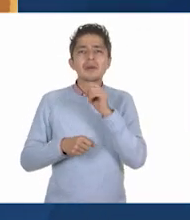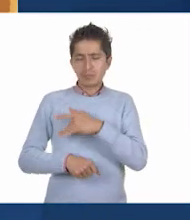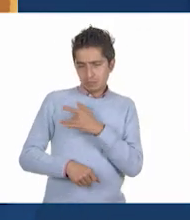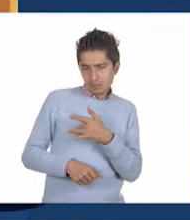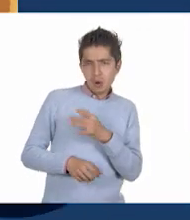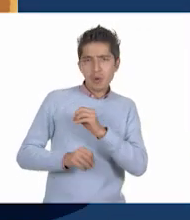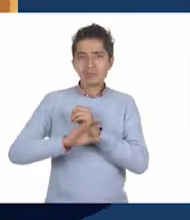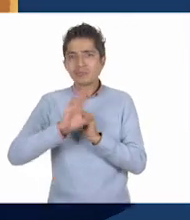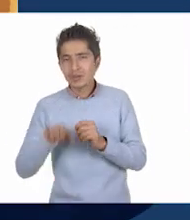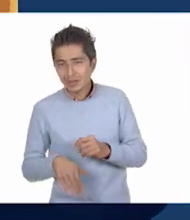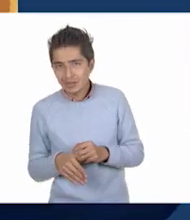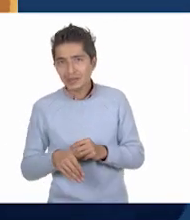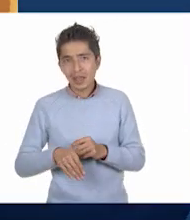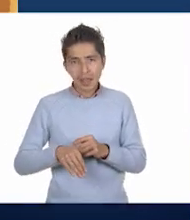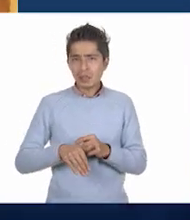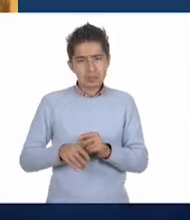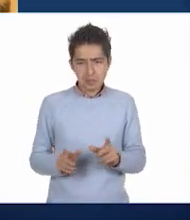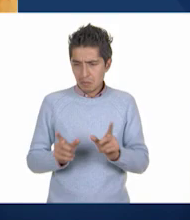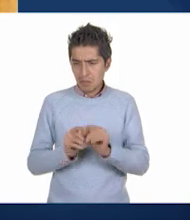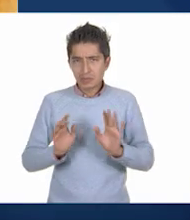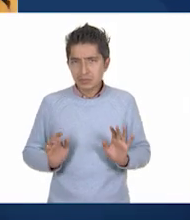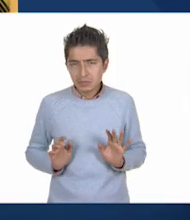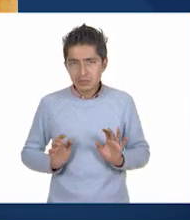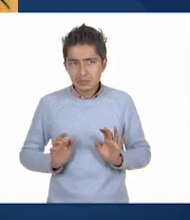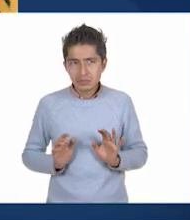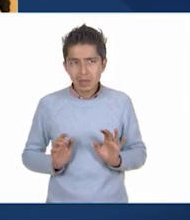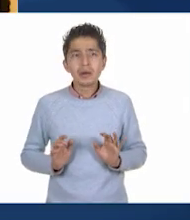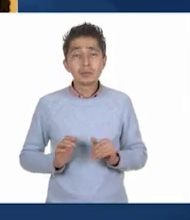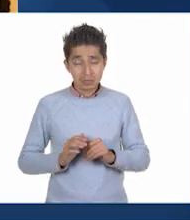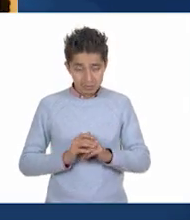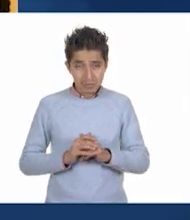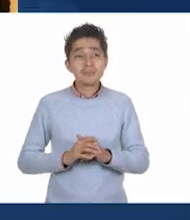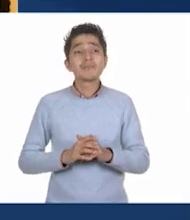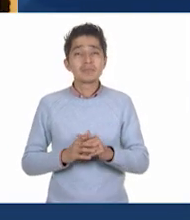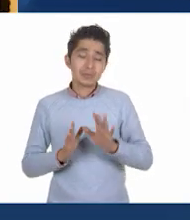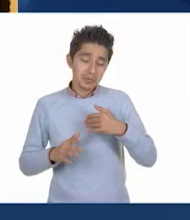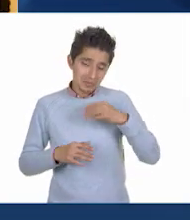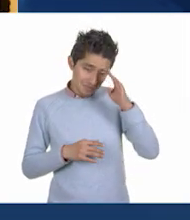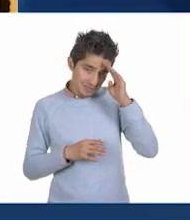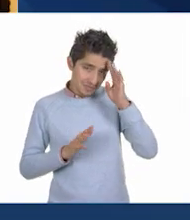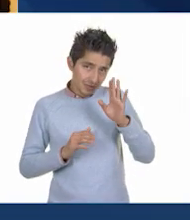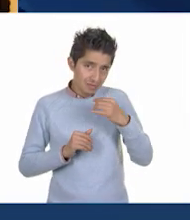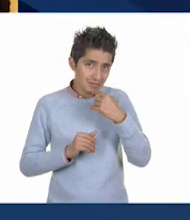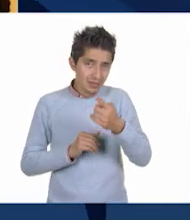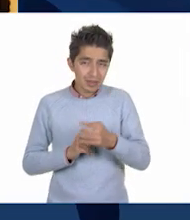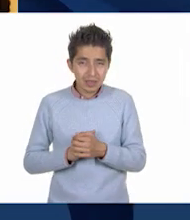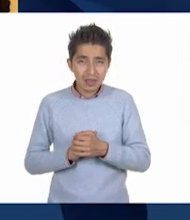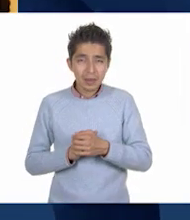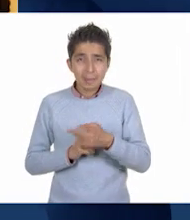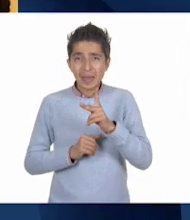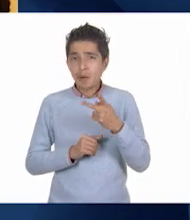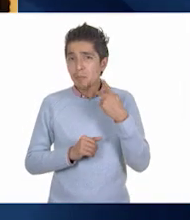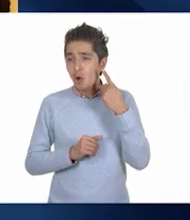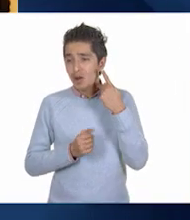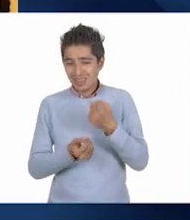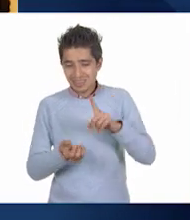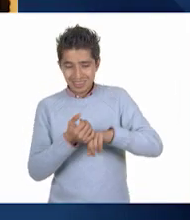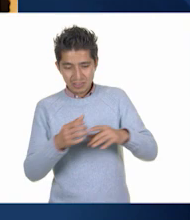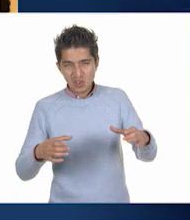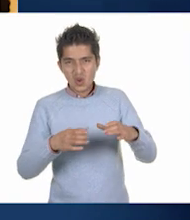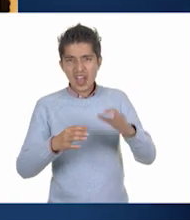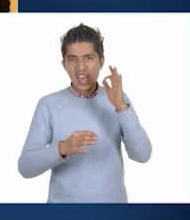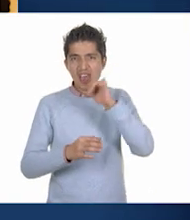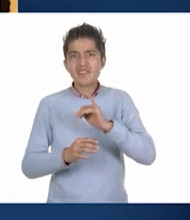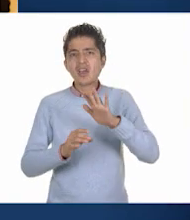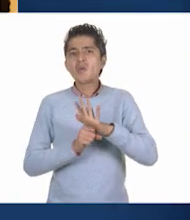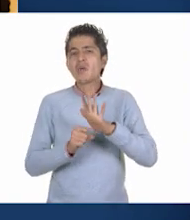y a la muerte. Nada más y nada menos, digo yo. Pero el caso político de jerarquía